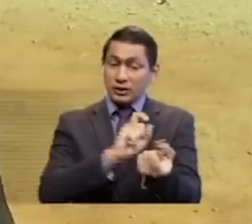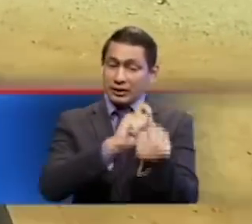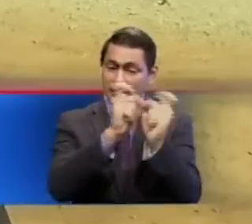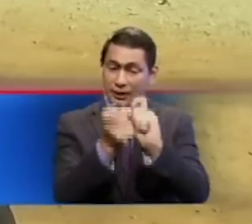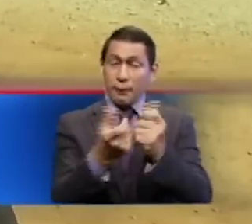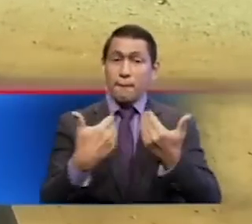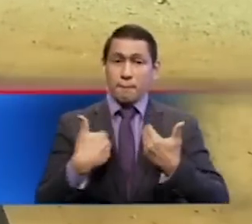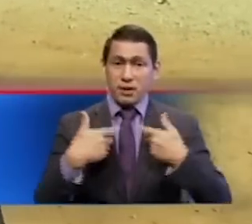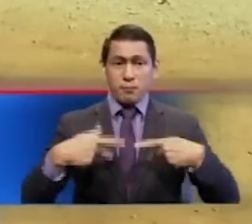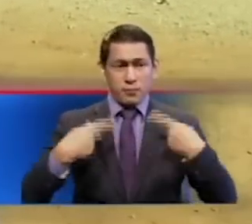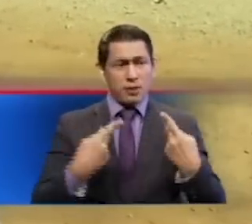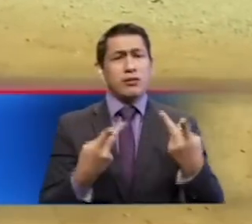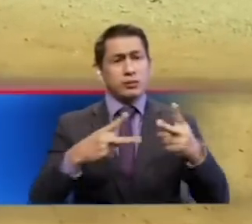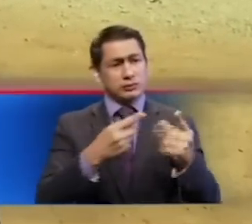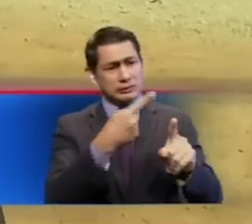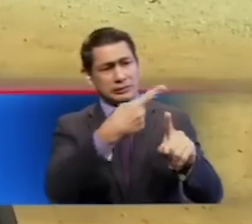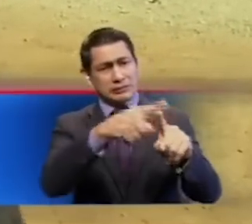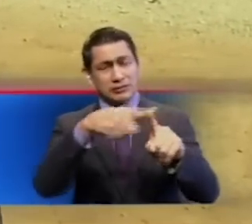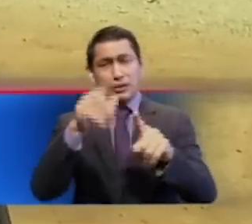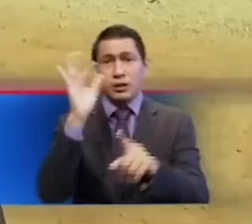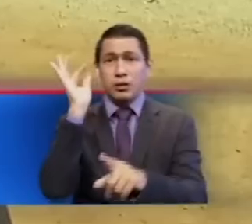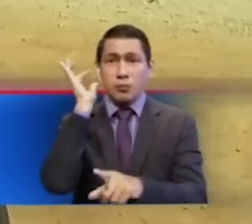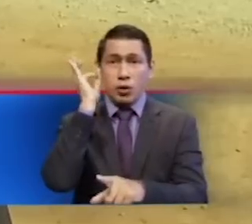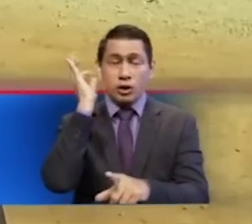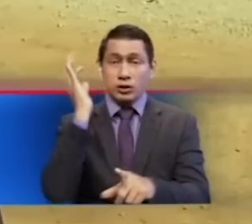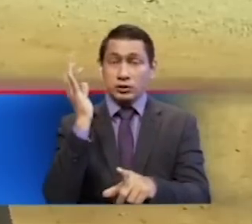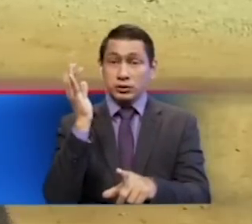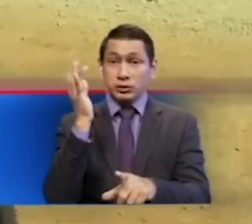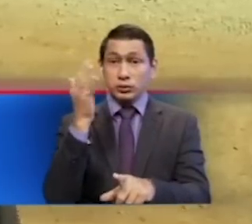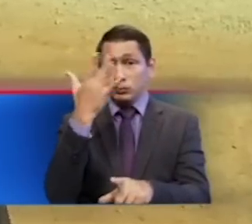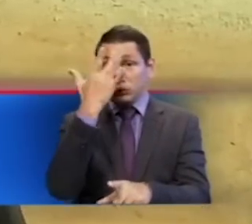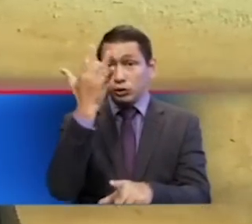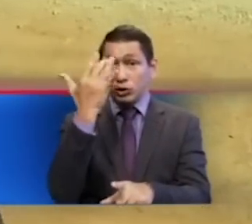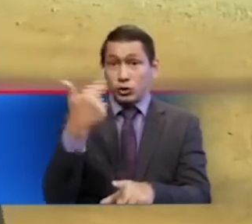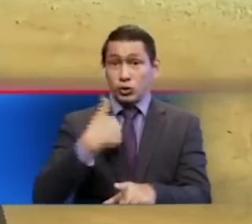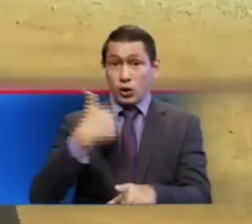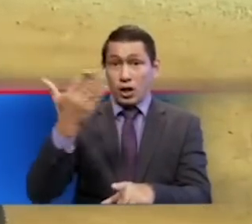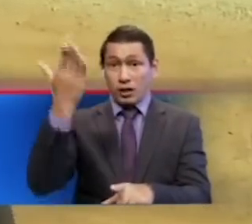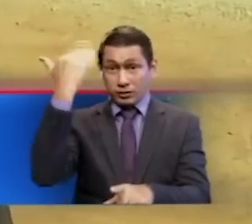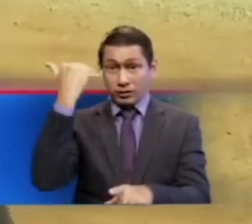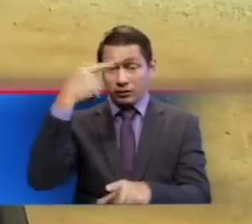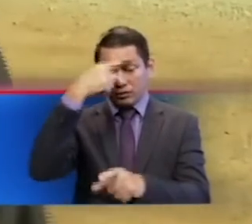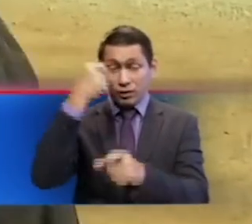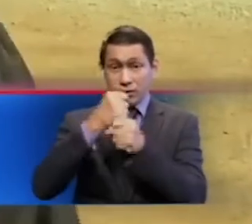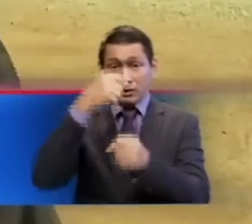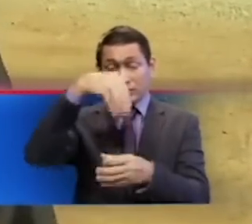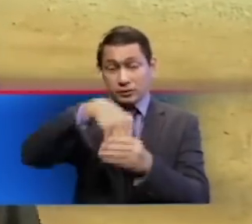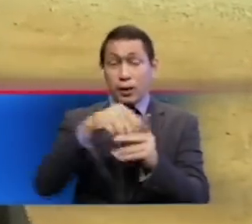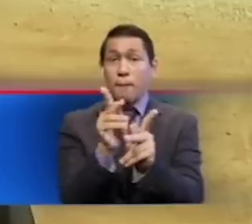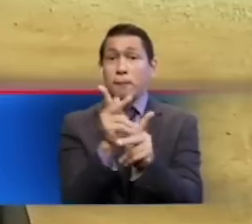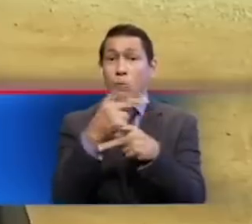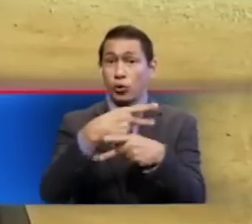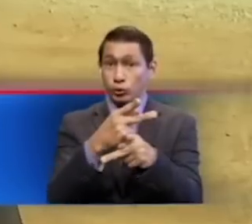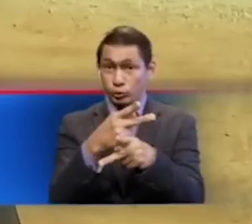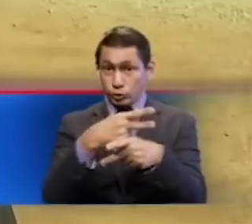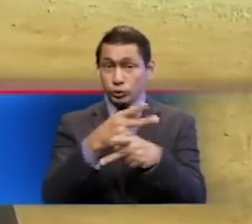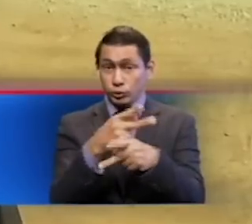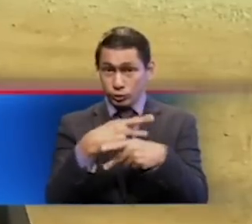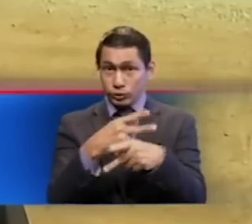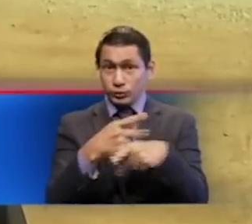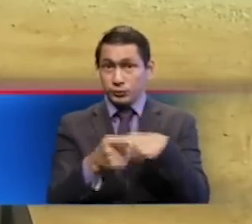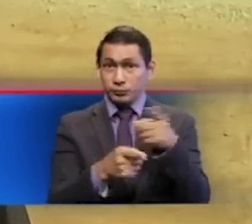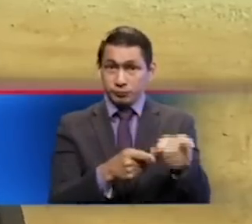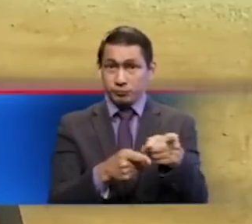En especial a mí, es un logro porque yo anteriormente trabajaba en el área de producción y ahora trabajo dentro de la misma empresa, pero en el